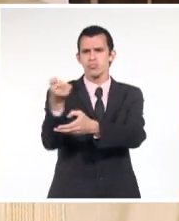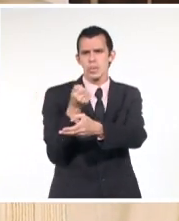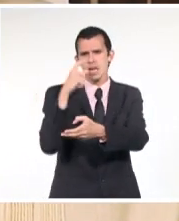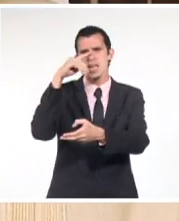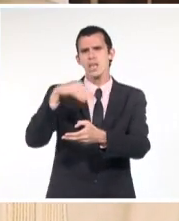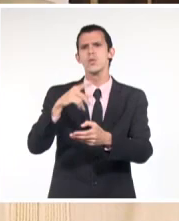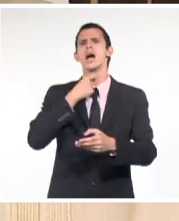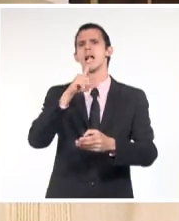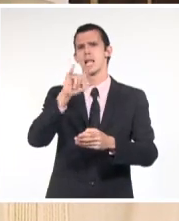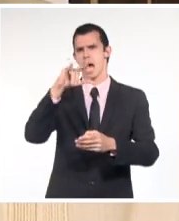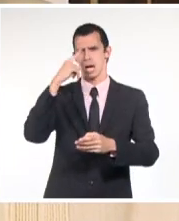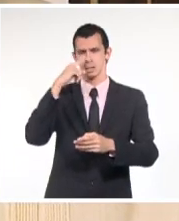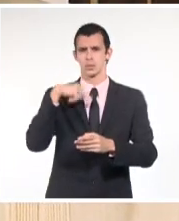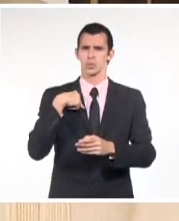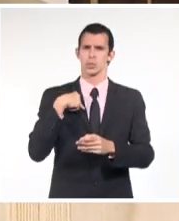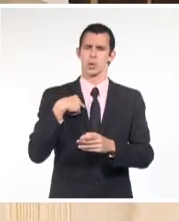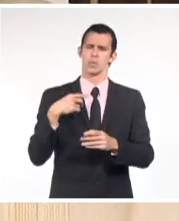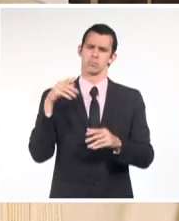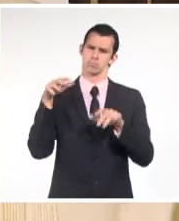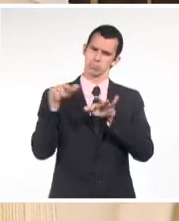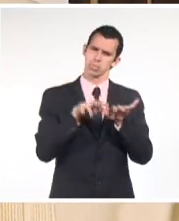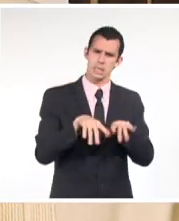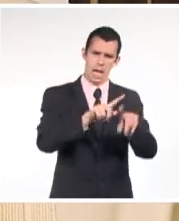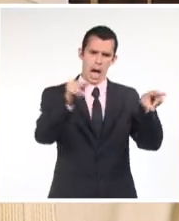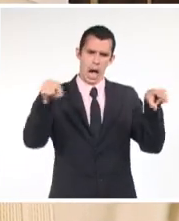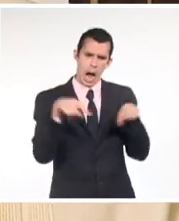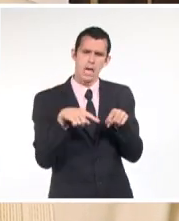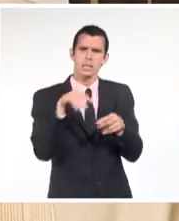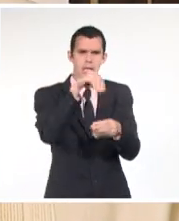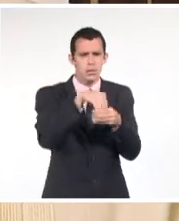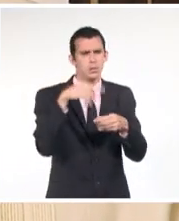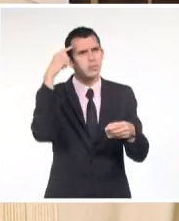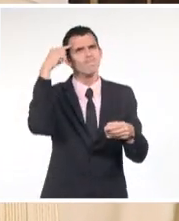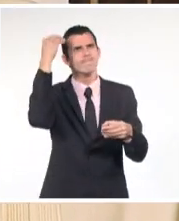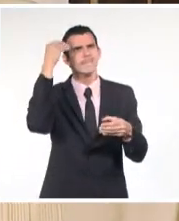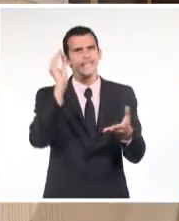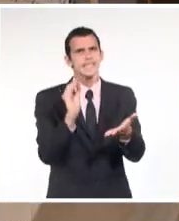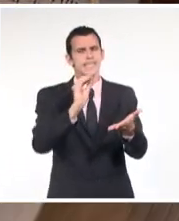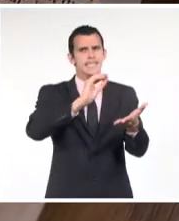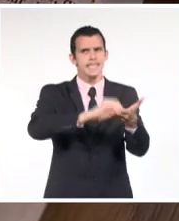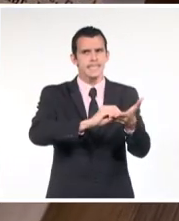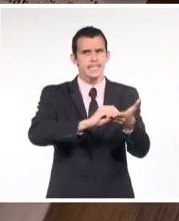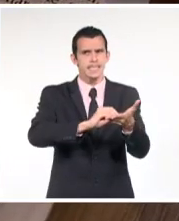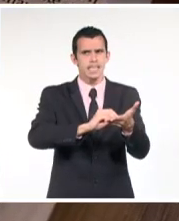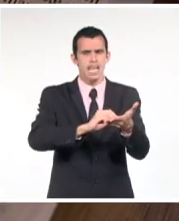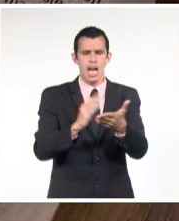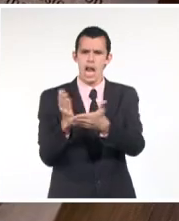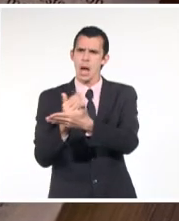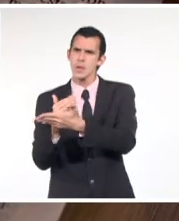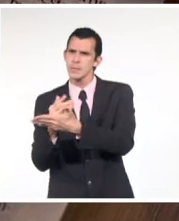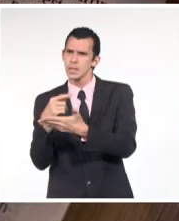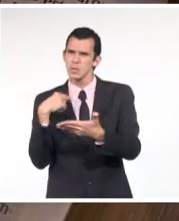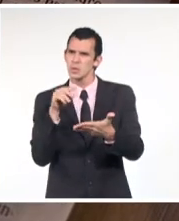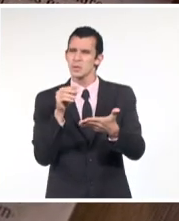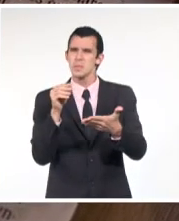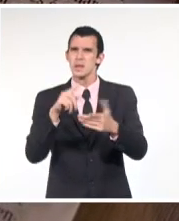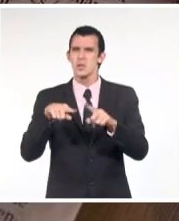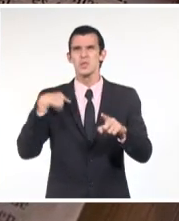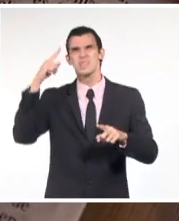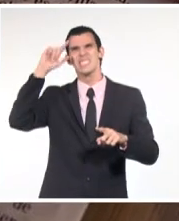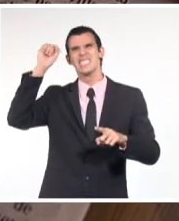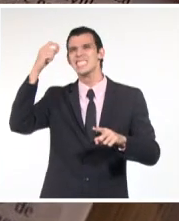secretarias de Fidel. Y entonces yo iba a poner una cita bíblica, pero no quería abusar de mi memoria. Y me traen una.